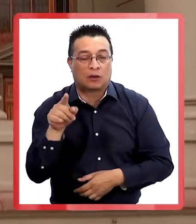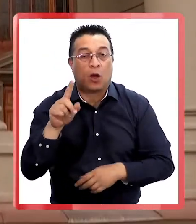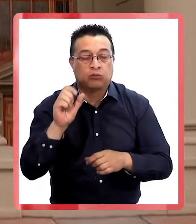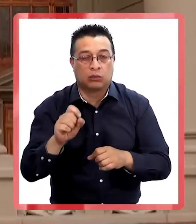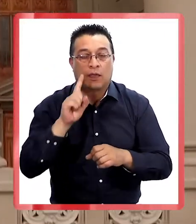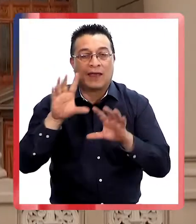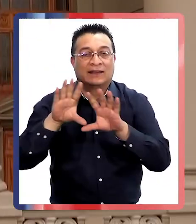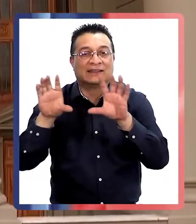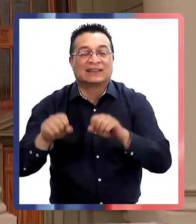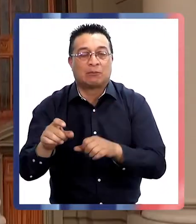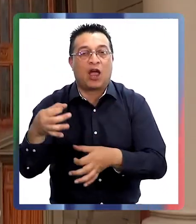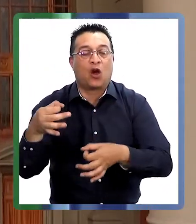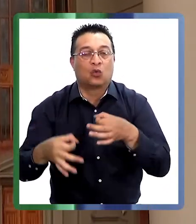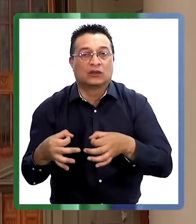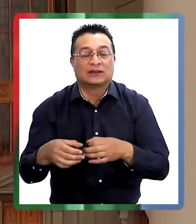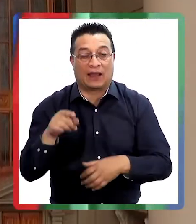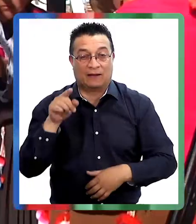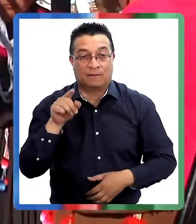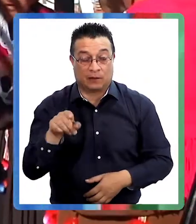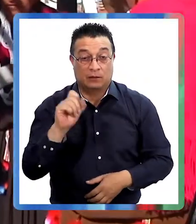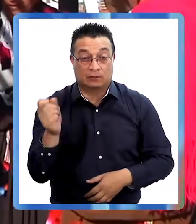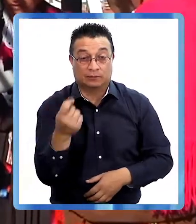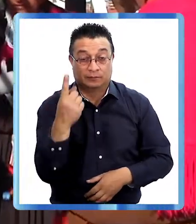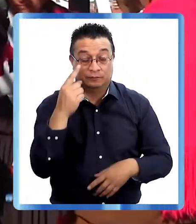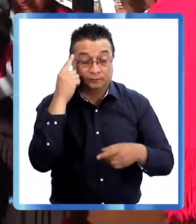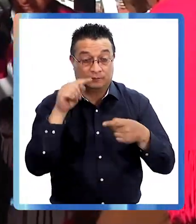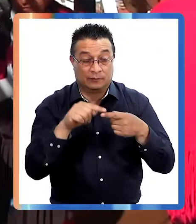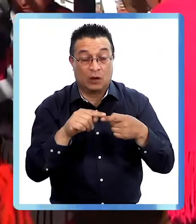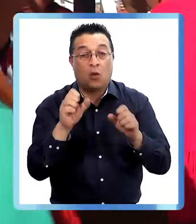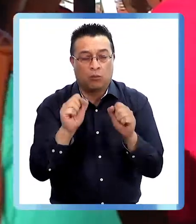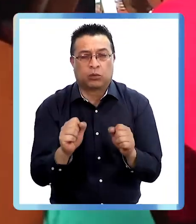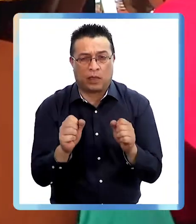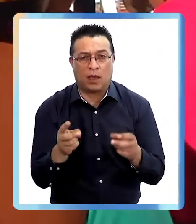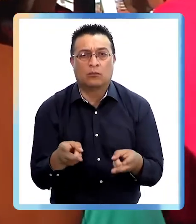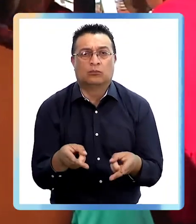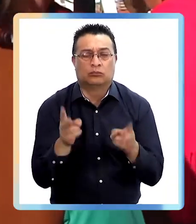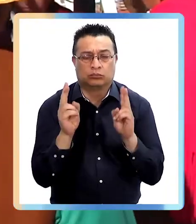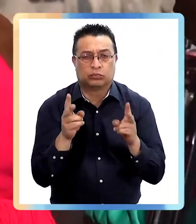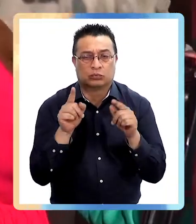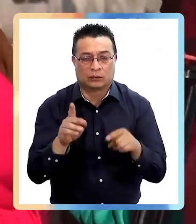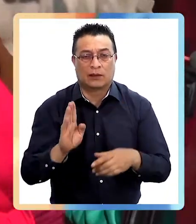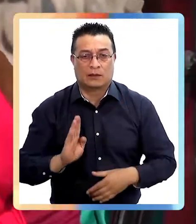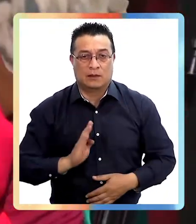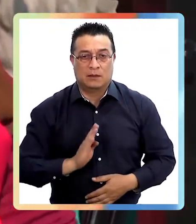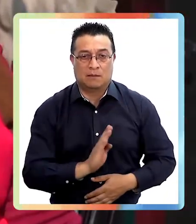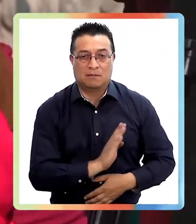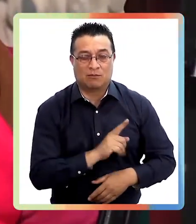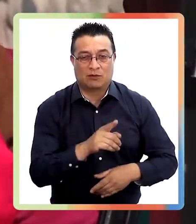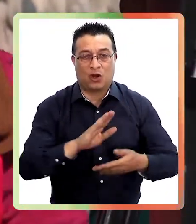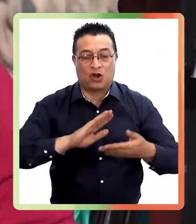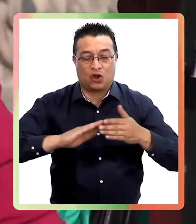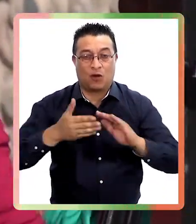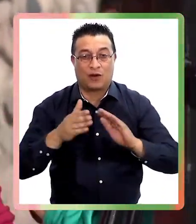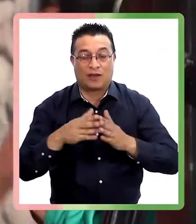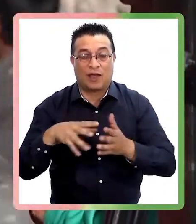sistema de justicia. Este principio implicaría en la práctica la posibilidad de que los miembros de una comunidad indígena tengan